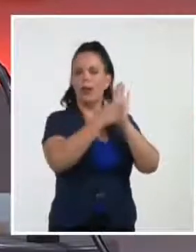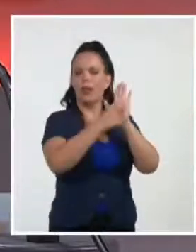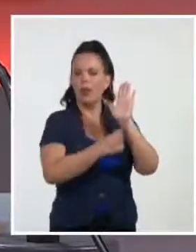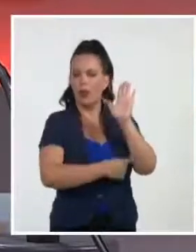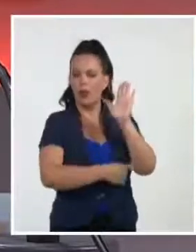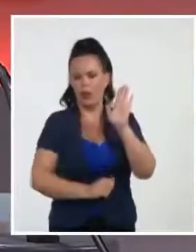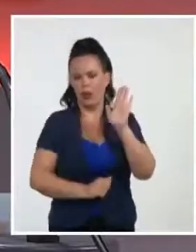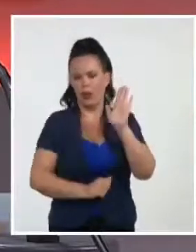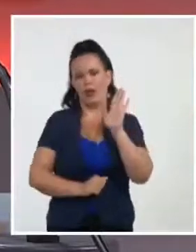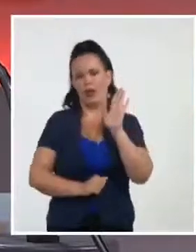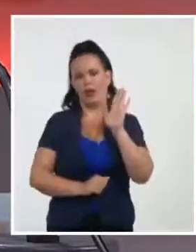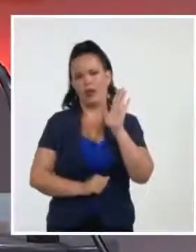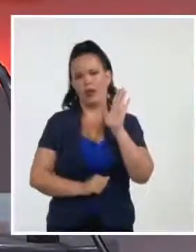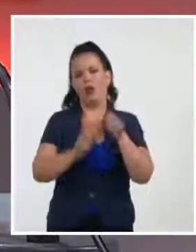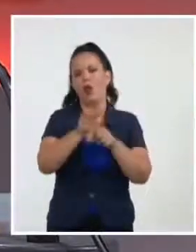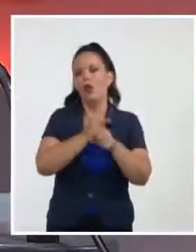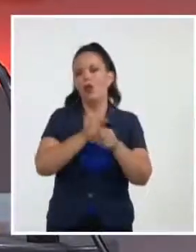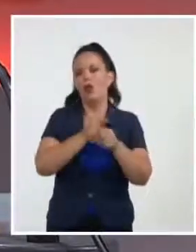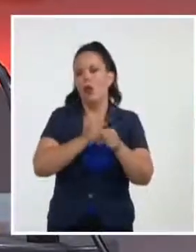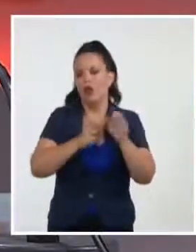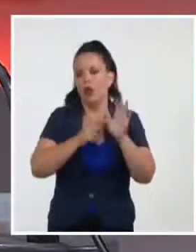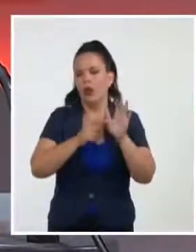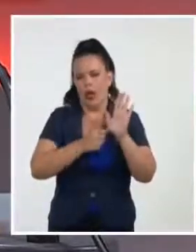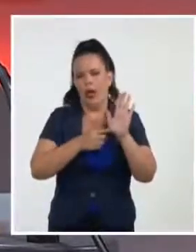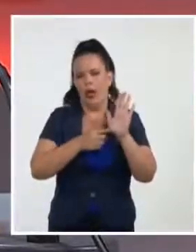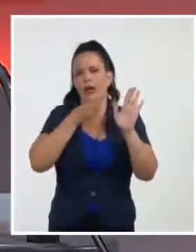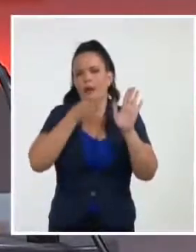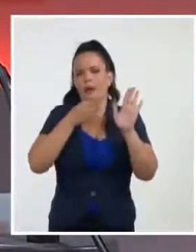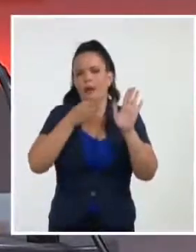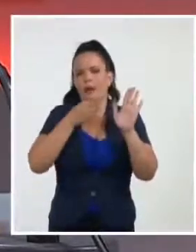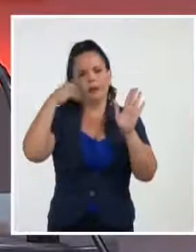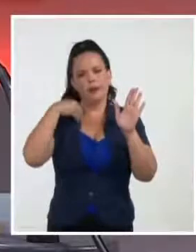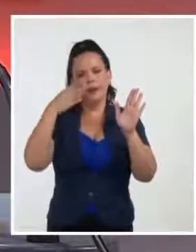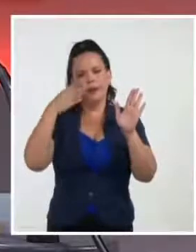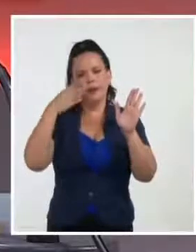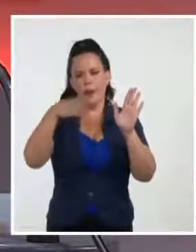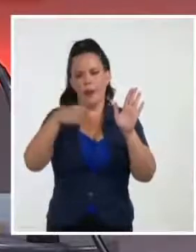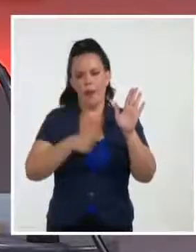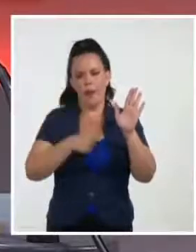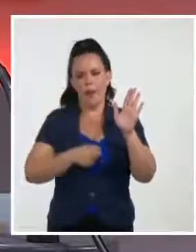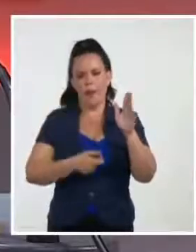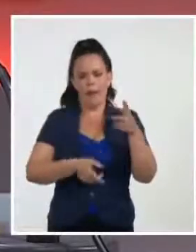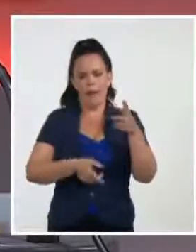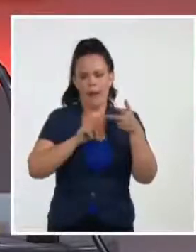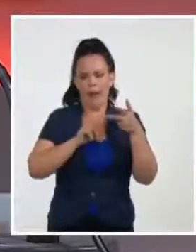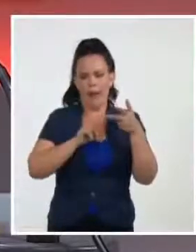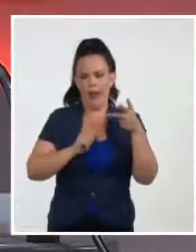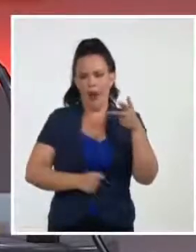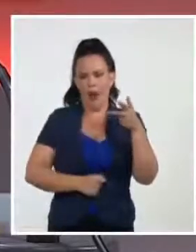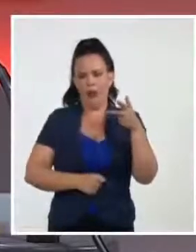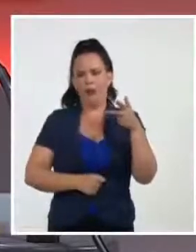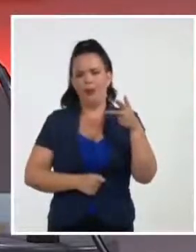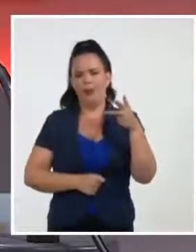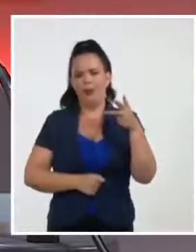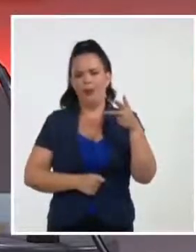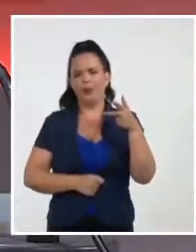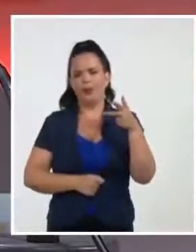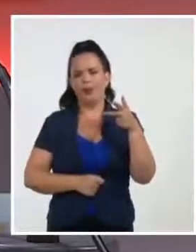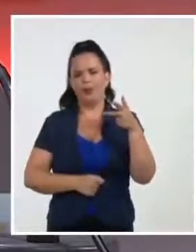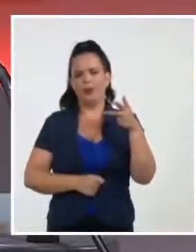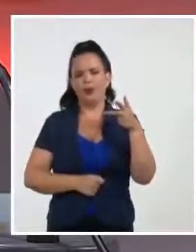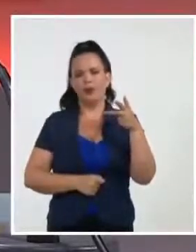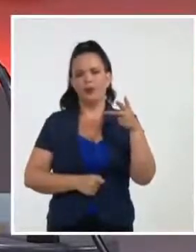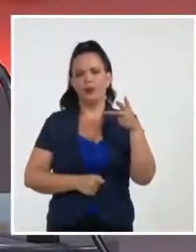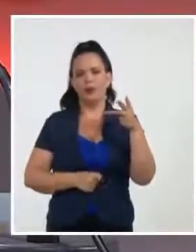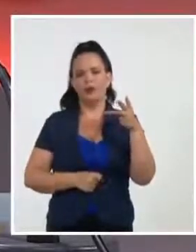se utilizan para poder hacer predicciones. En segundo lugar, queremos evaluar la relación que